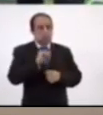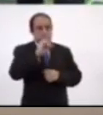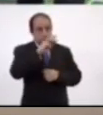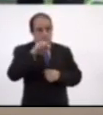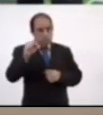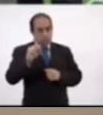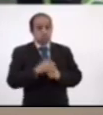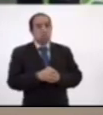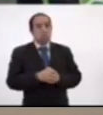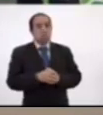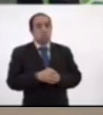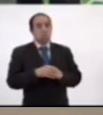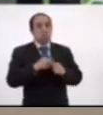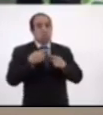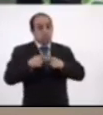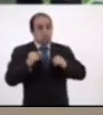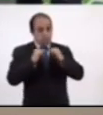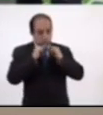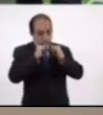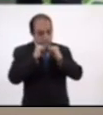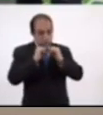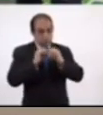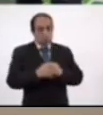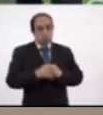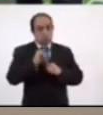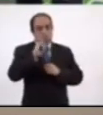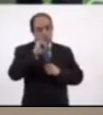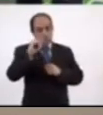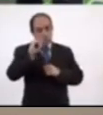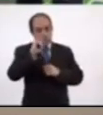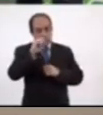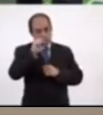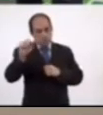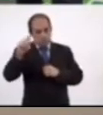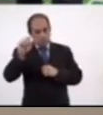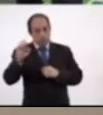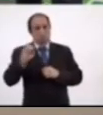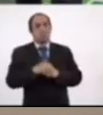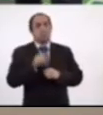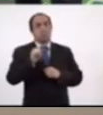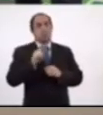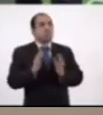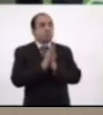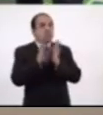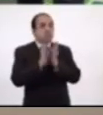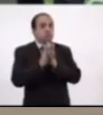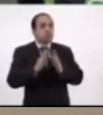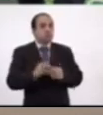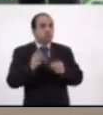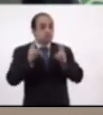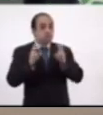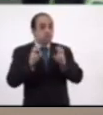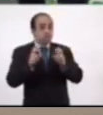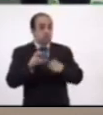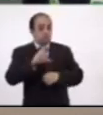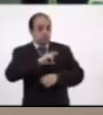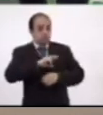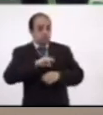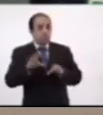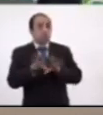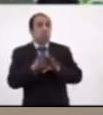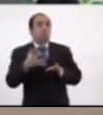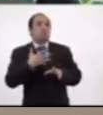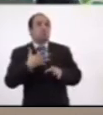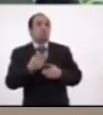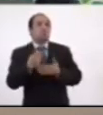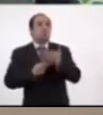IMSS y de los institutos, me parece. Del ISSSTE también creo que estaban participando. En la cuestión de los privados, también cómo va a